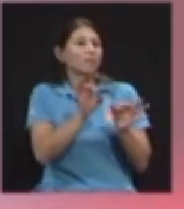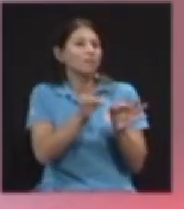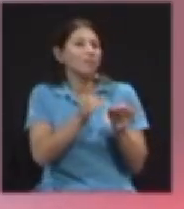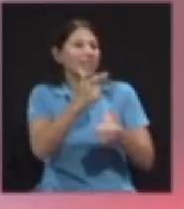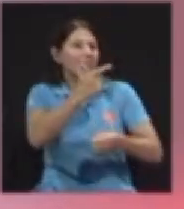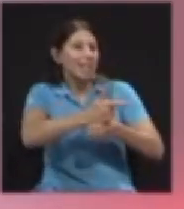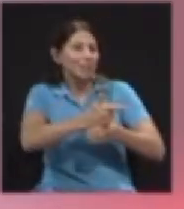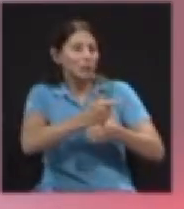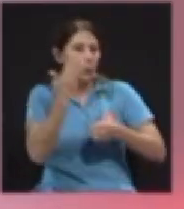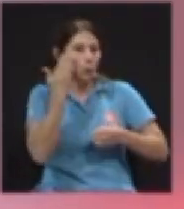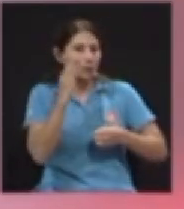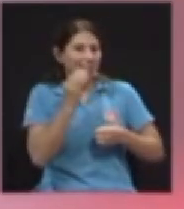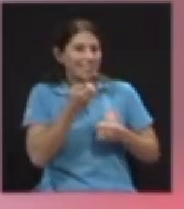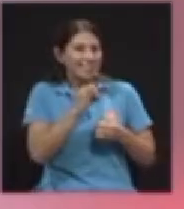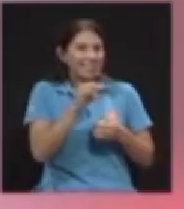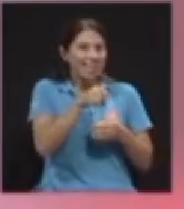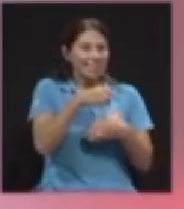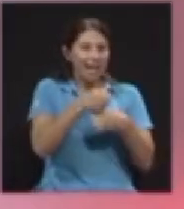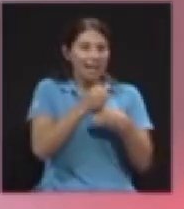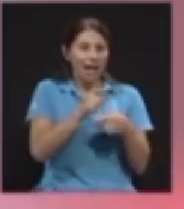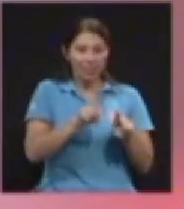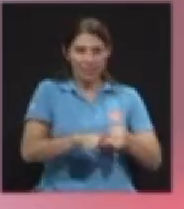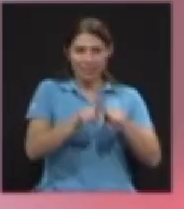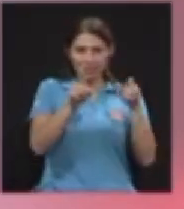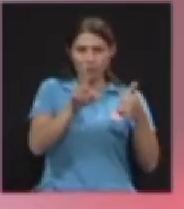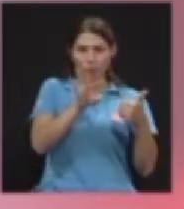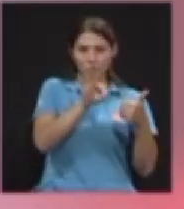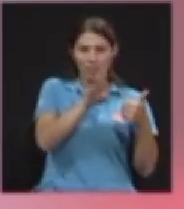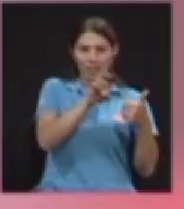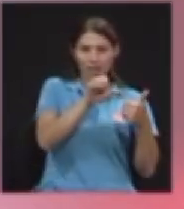una distinción entre Tirol y Tirolé,